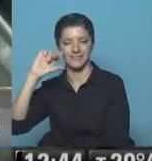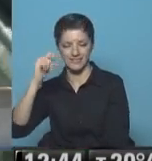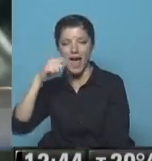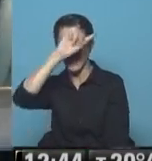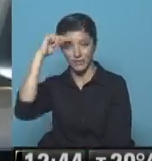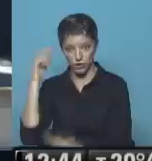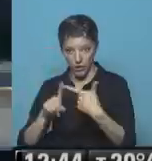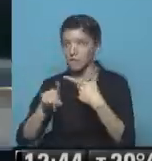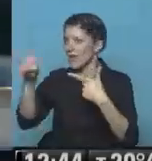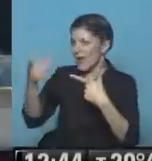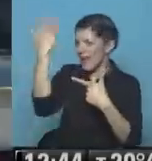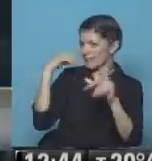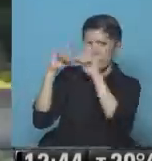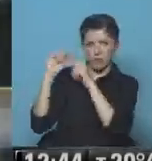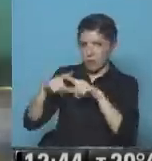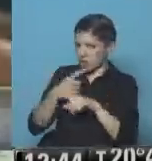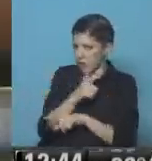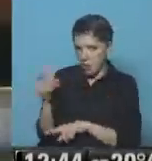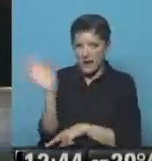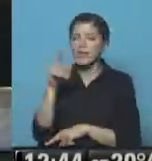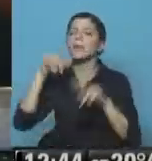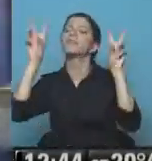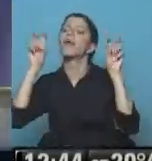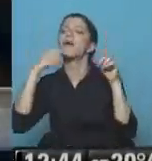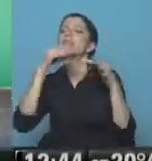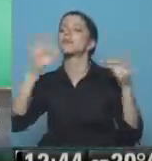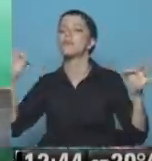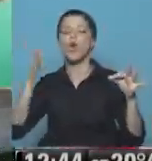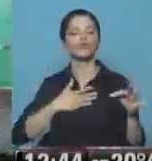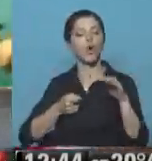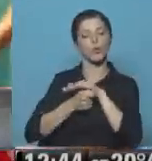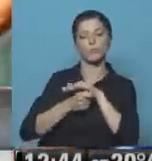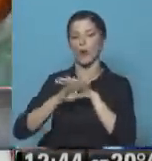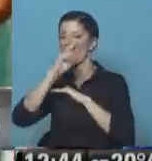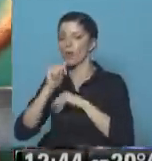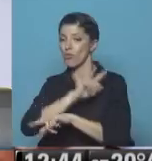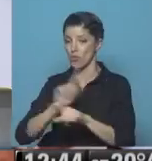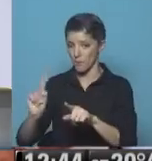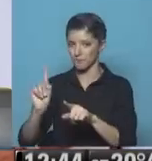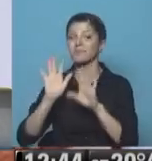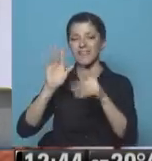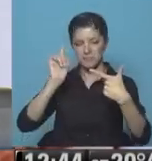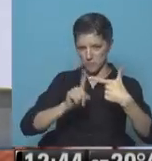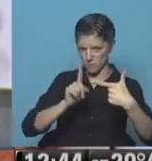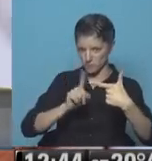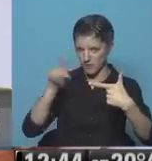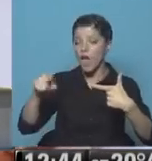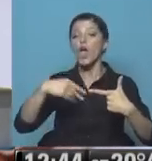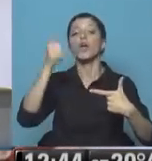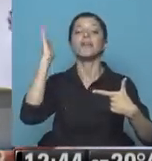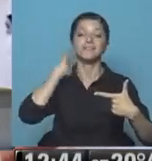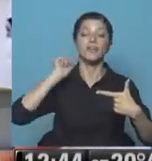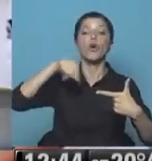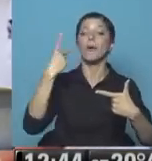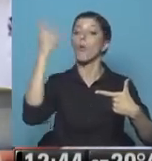de gobierno ni experiencia política y bajo el lema ni corrupto ni ladrón, Morales, con el 16,2%